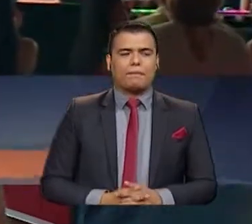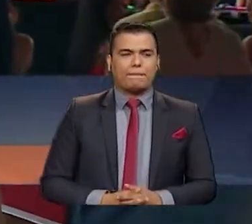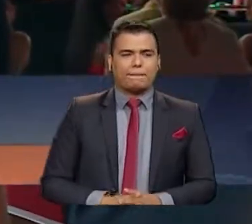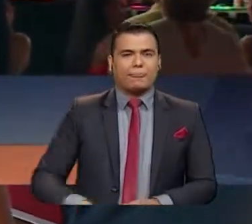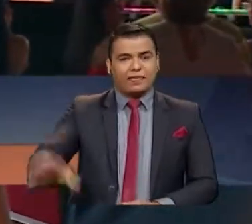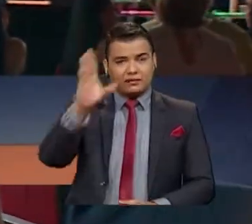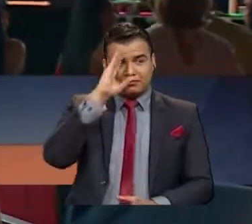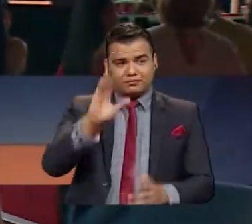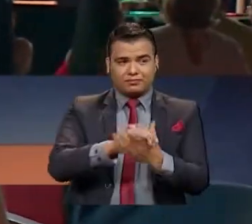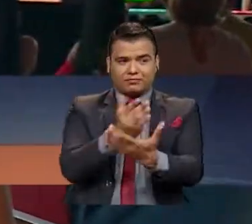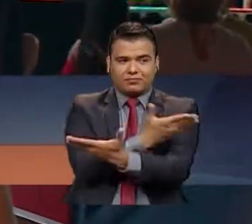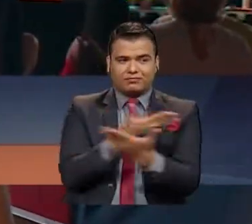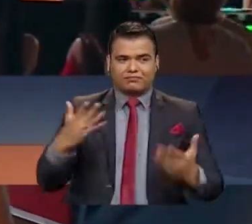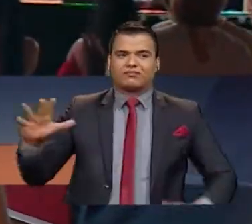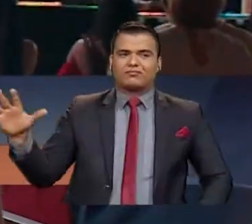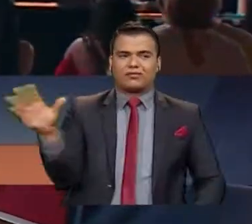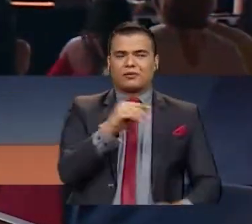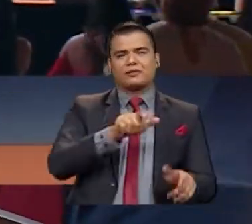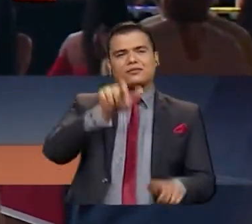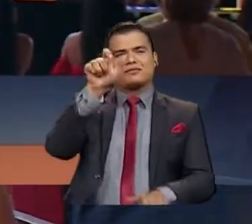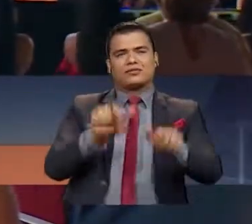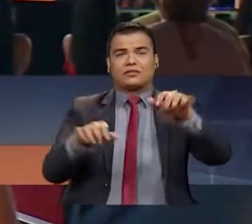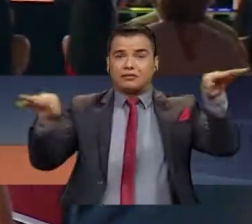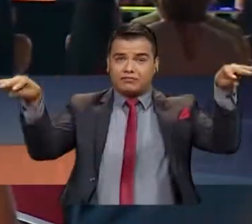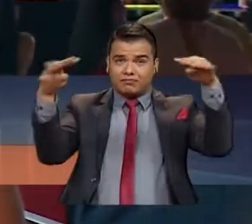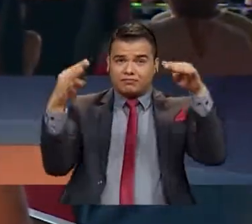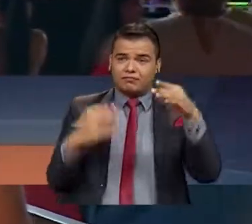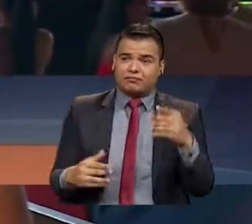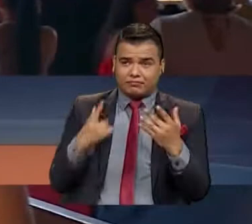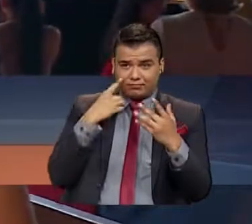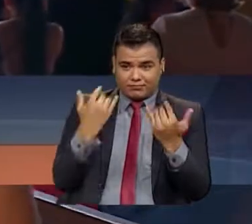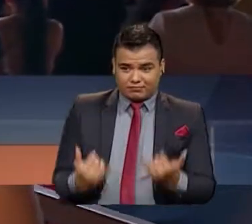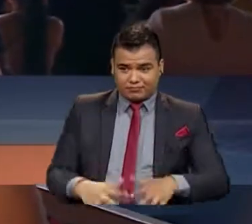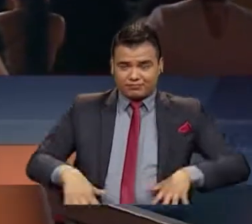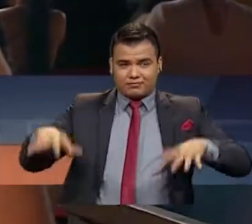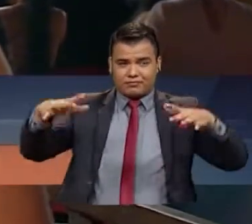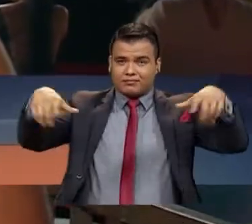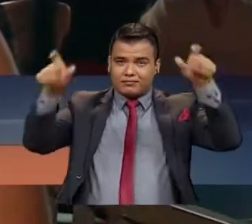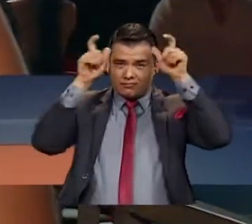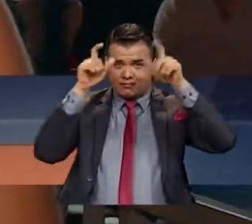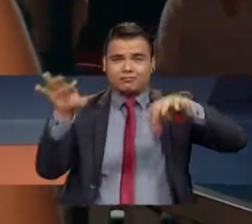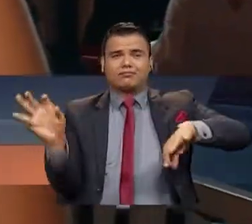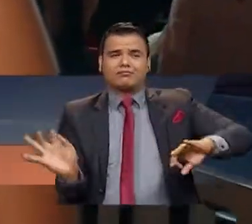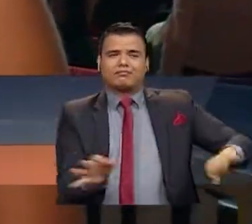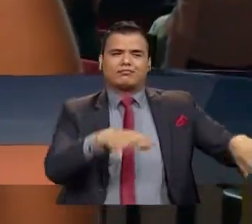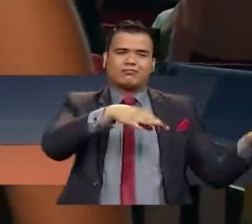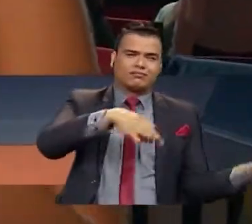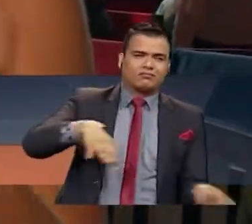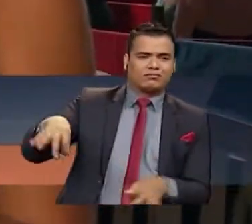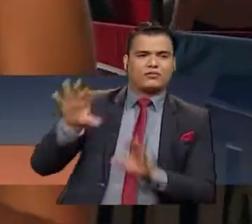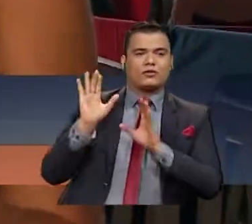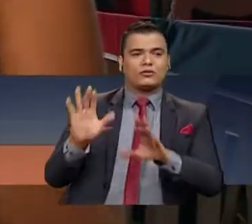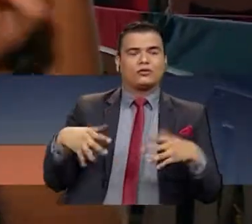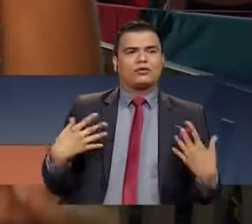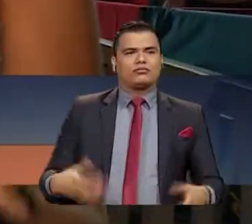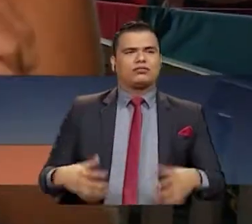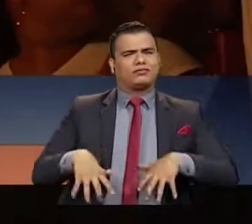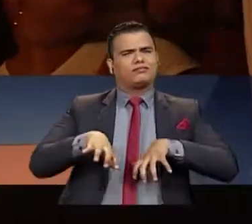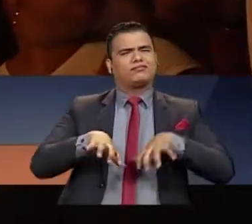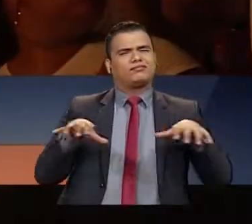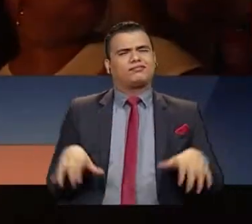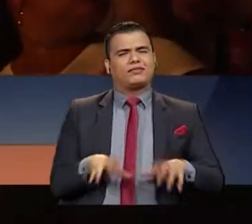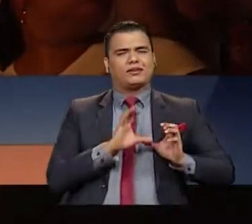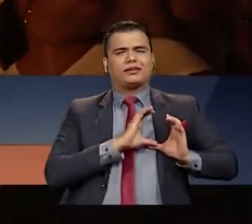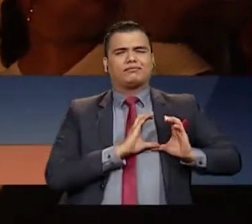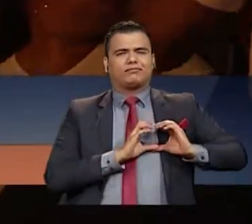Un saludo muy especial a todos los televidentes. En este momento me encuentro en la Plaza de Toros de Santiago de Cali, donde se está llevando a cabo un evento de despecho